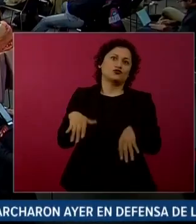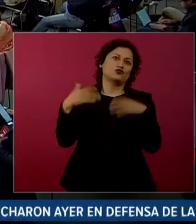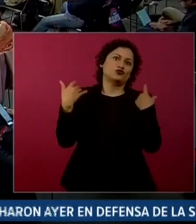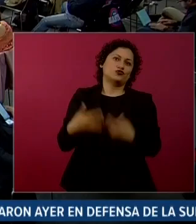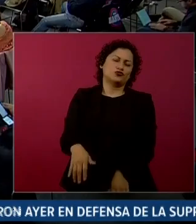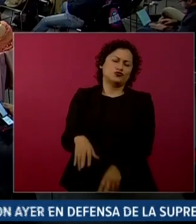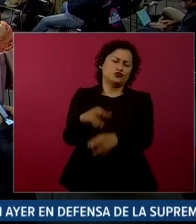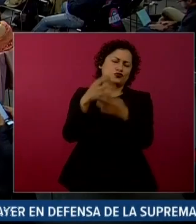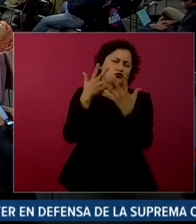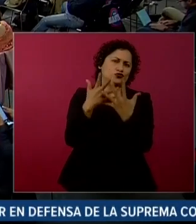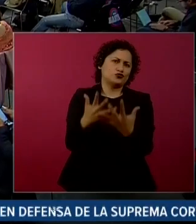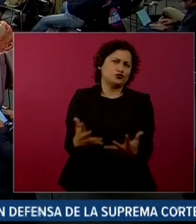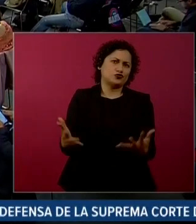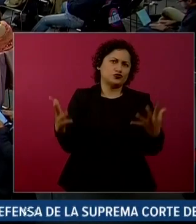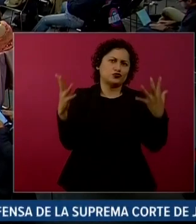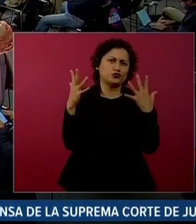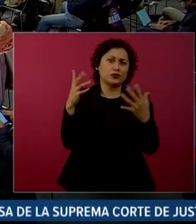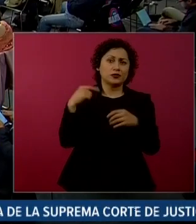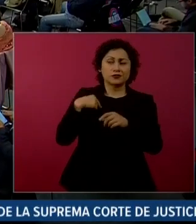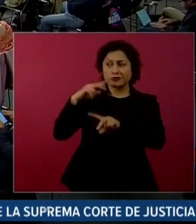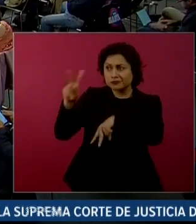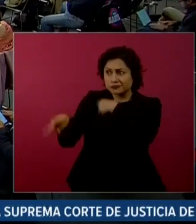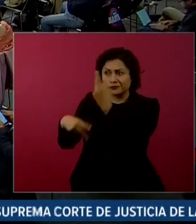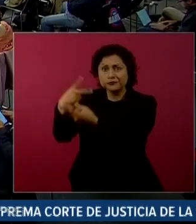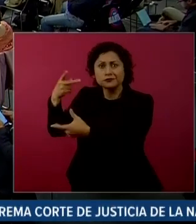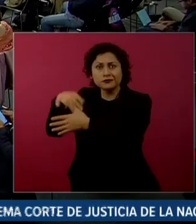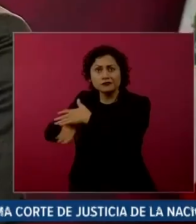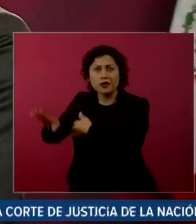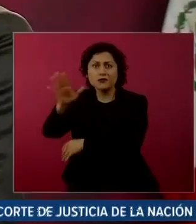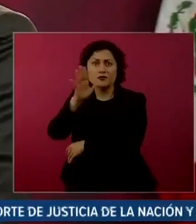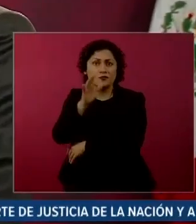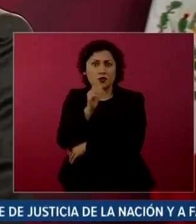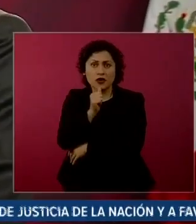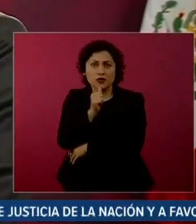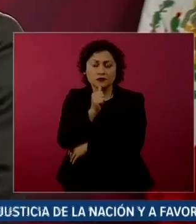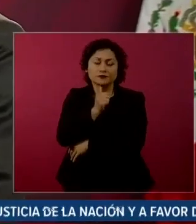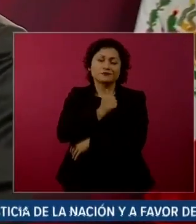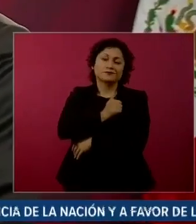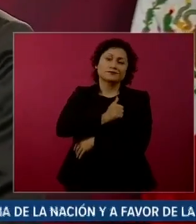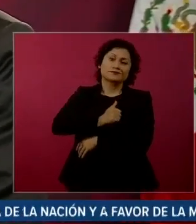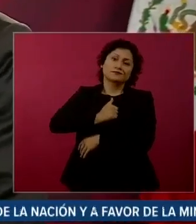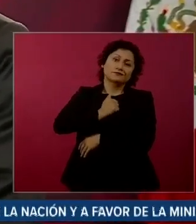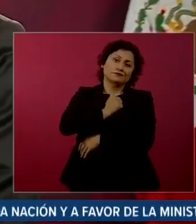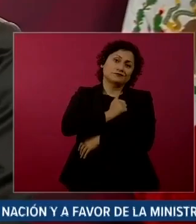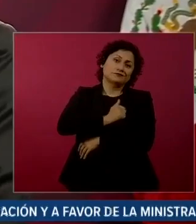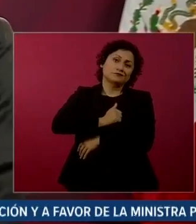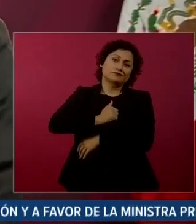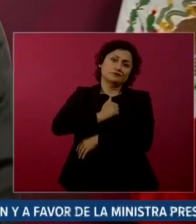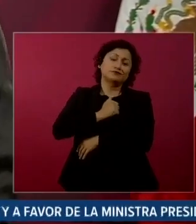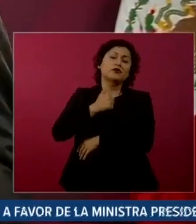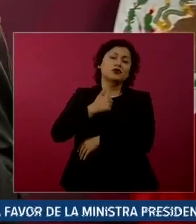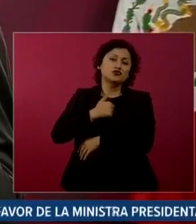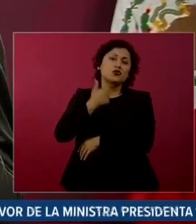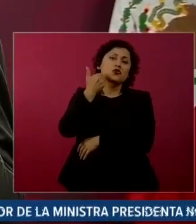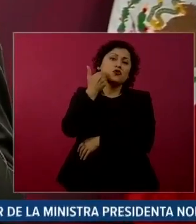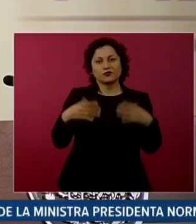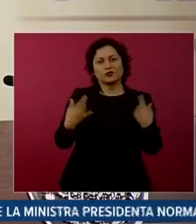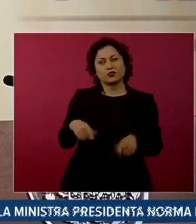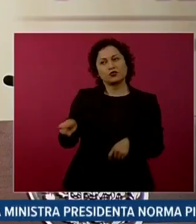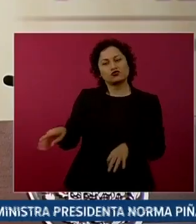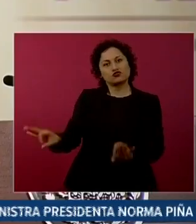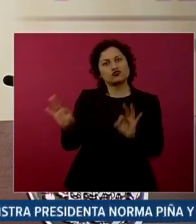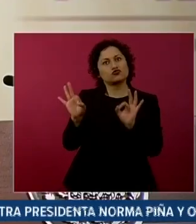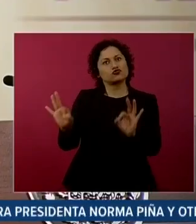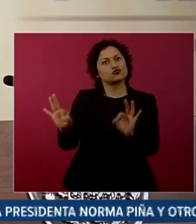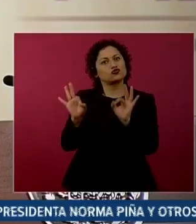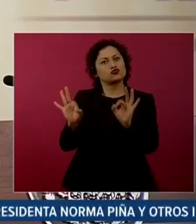Si no puedo ir a Perú, pues lo único que lamento es que no voy a poder ir a Machu Picchu. Eso es lo único.